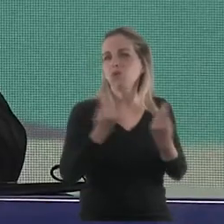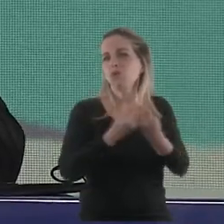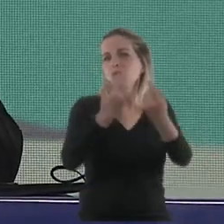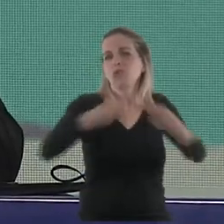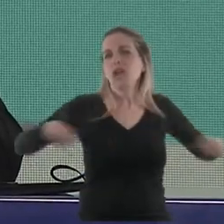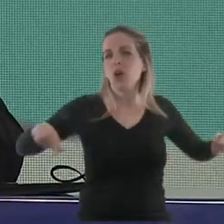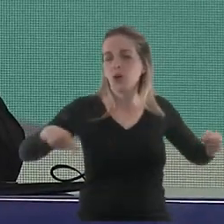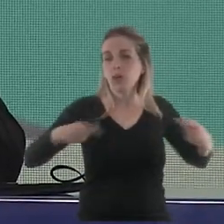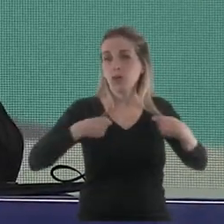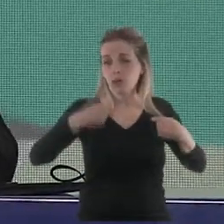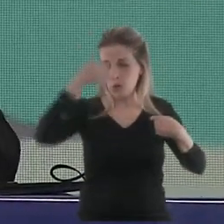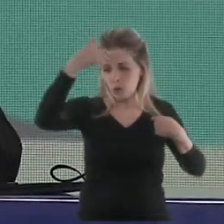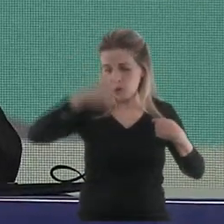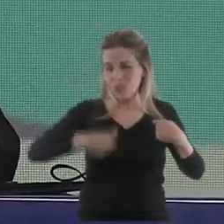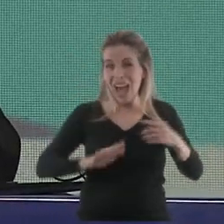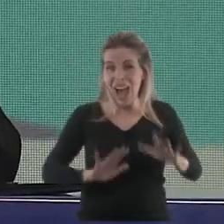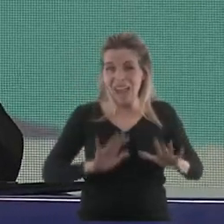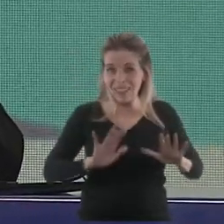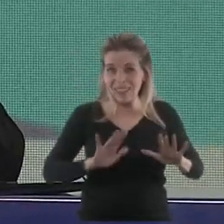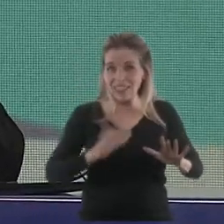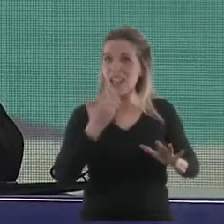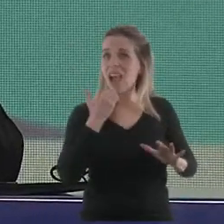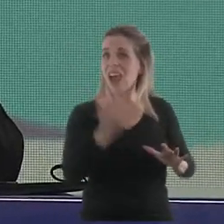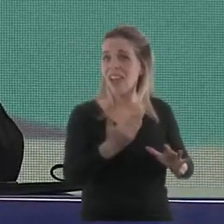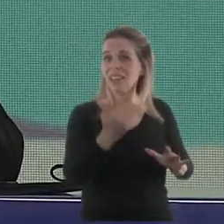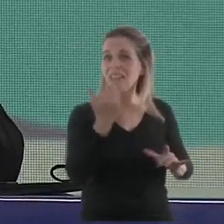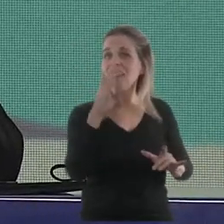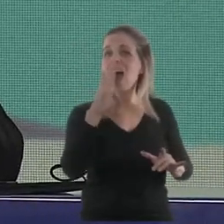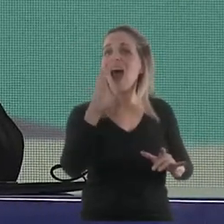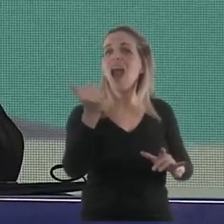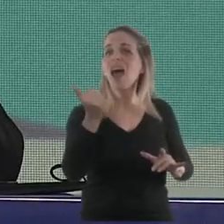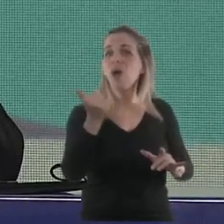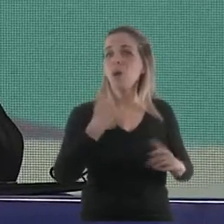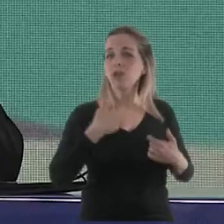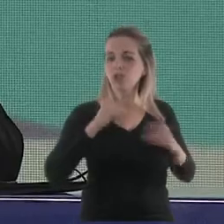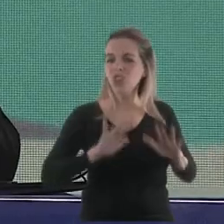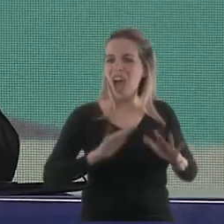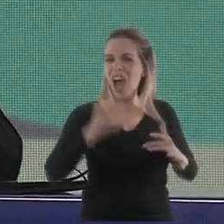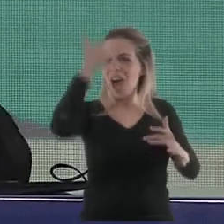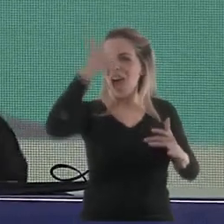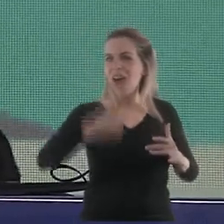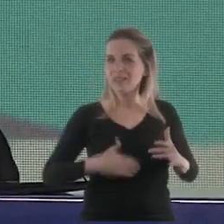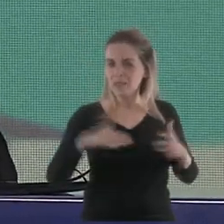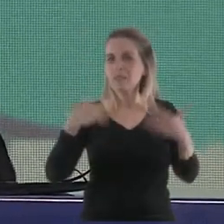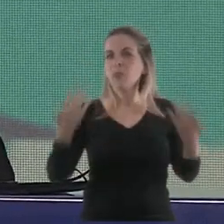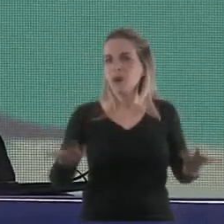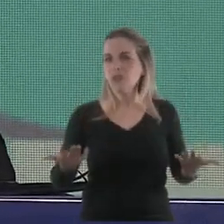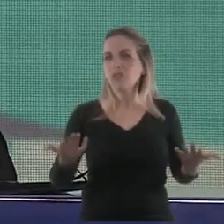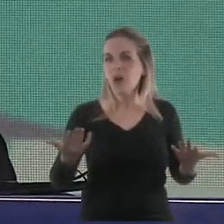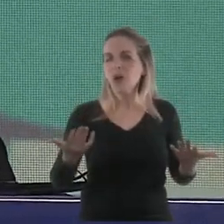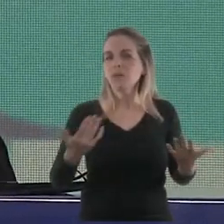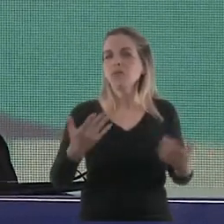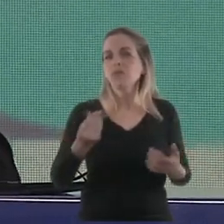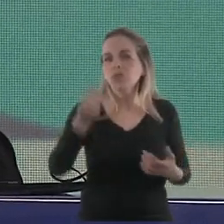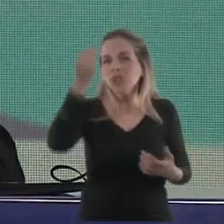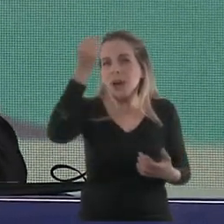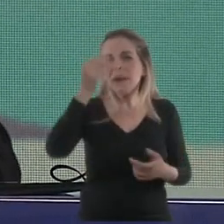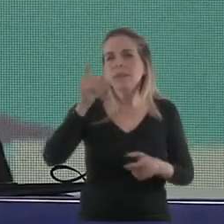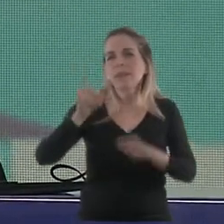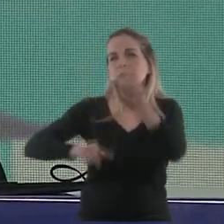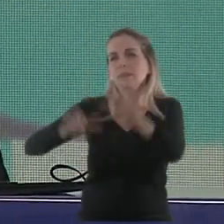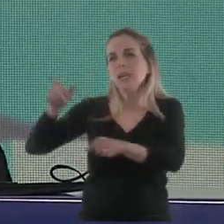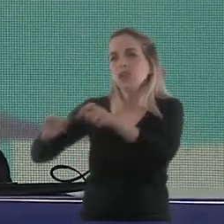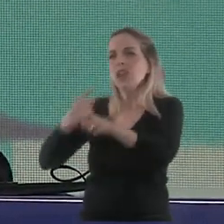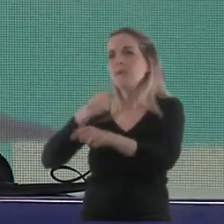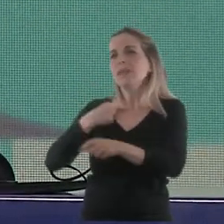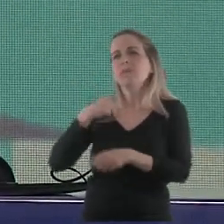si algo soy, en gran medida se lo debo a esta universidad. Por eso muchas veces, cuando me dicen, pero sos